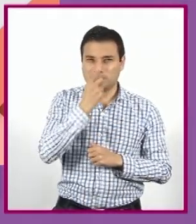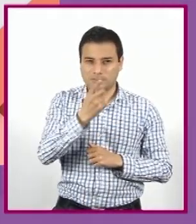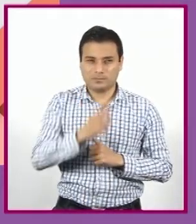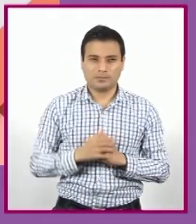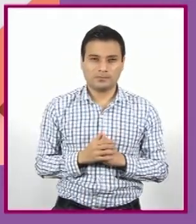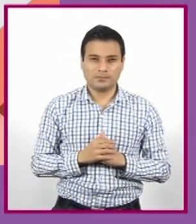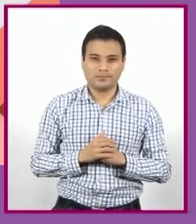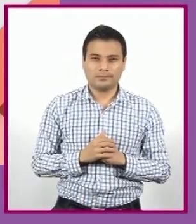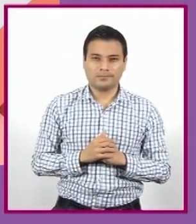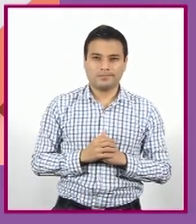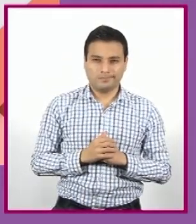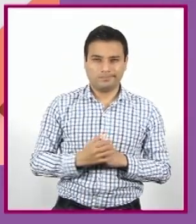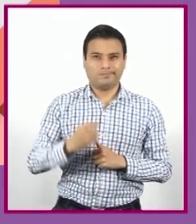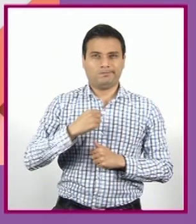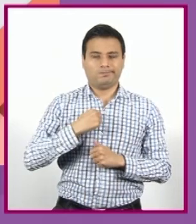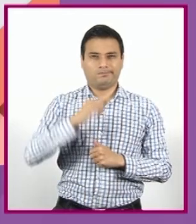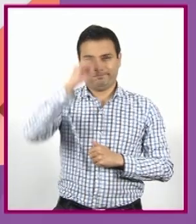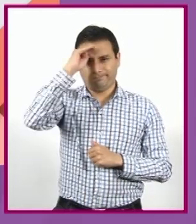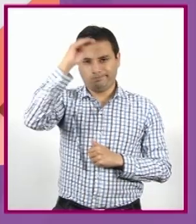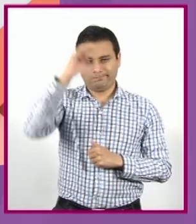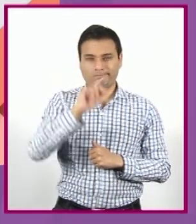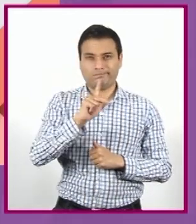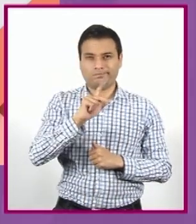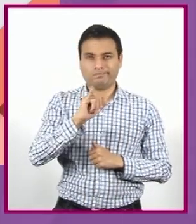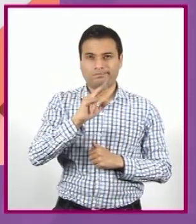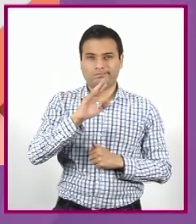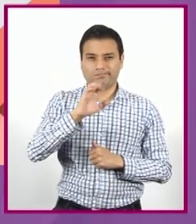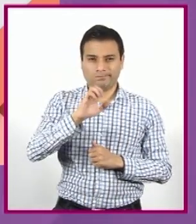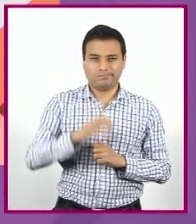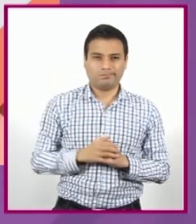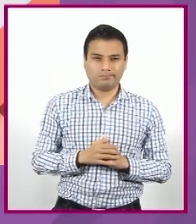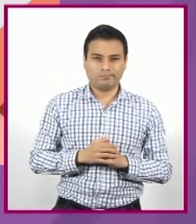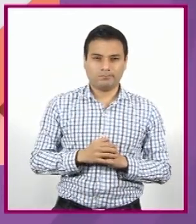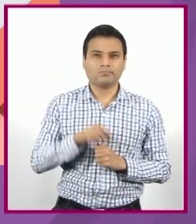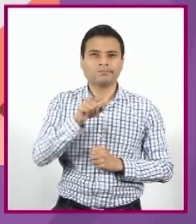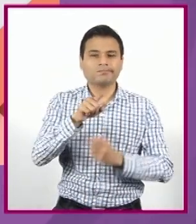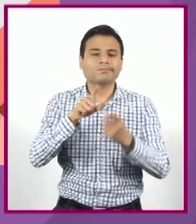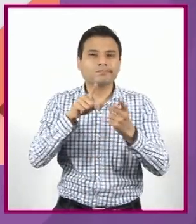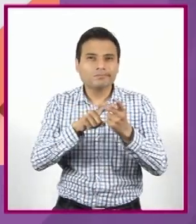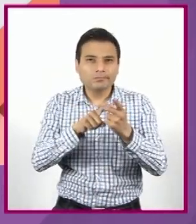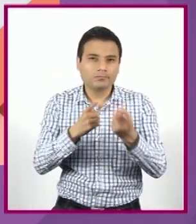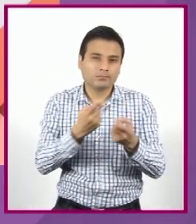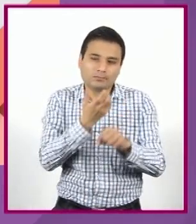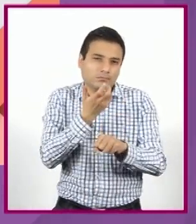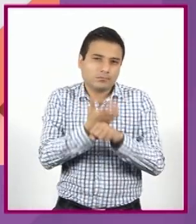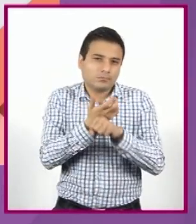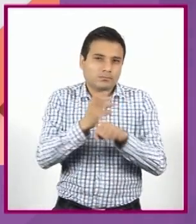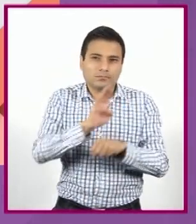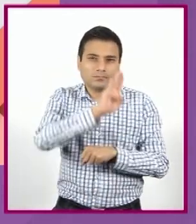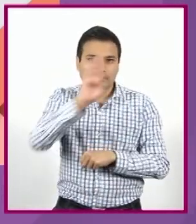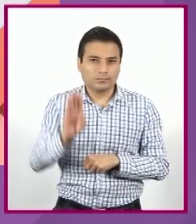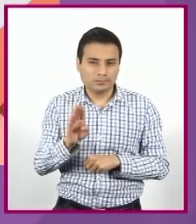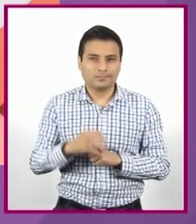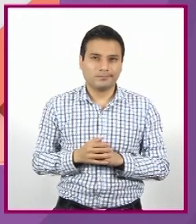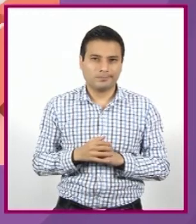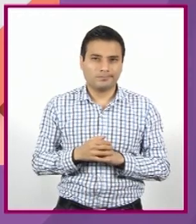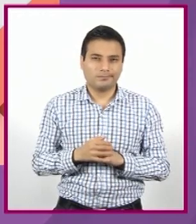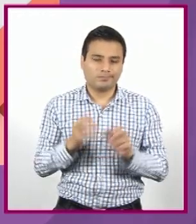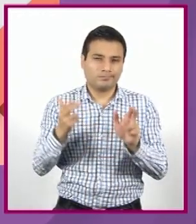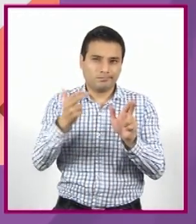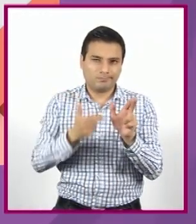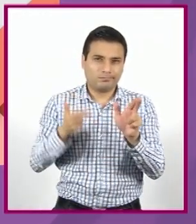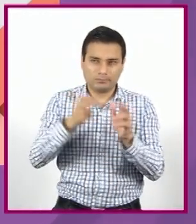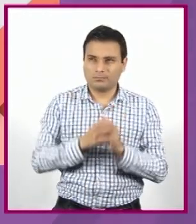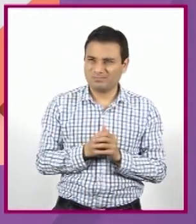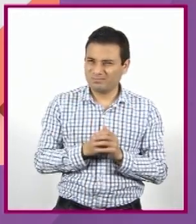Pierce, a sus órdenes». «¿Dónde está?» «Pues en Estados Unidos, en Boston, en una estación».